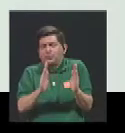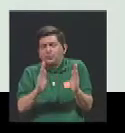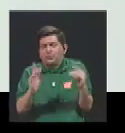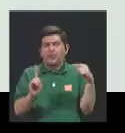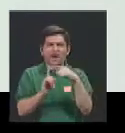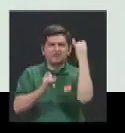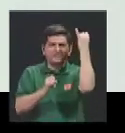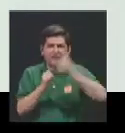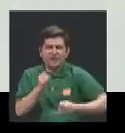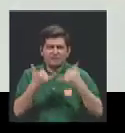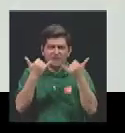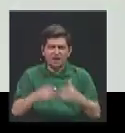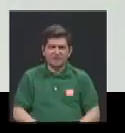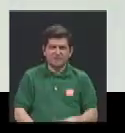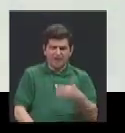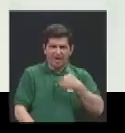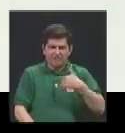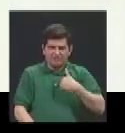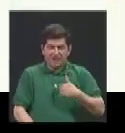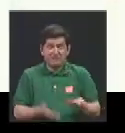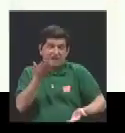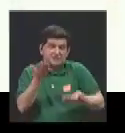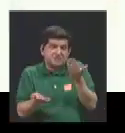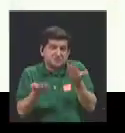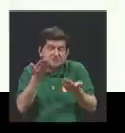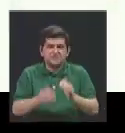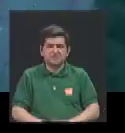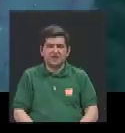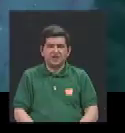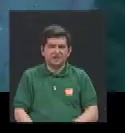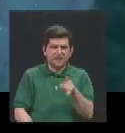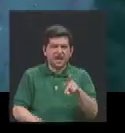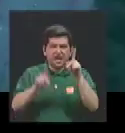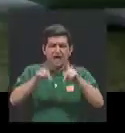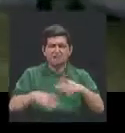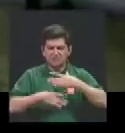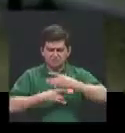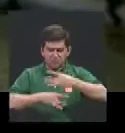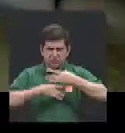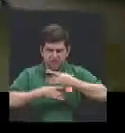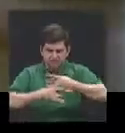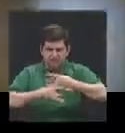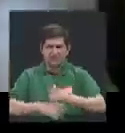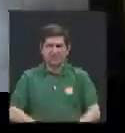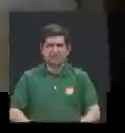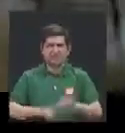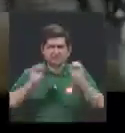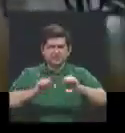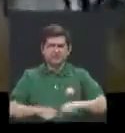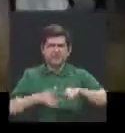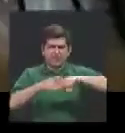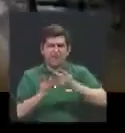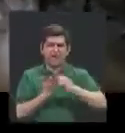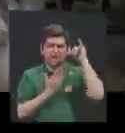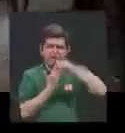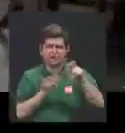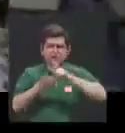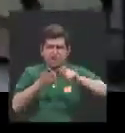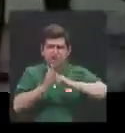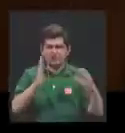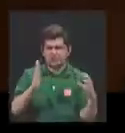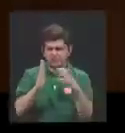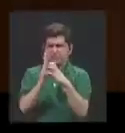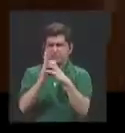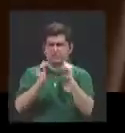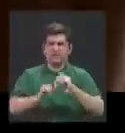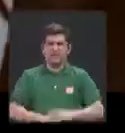larga hasta que por fin pudo reunir digamos, implicar a la gente para andar